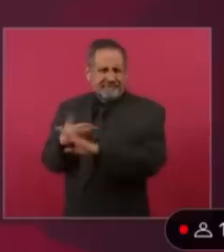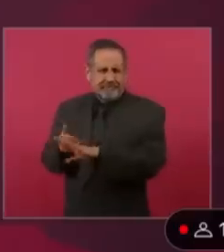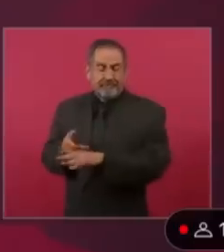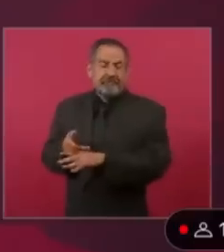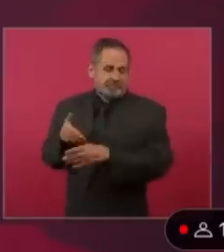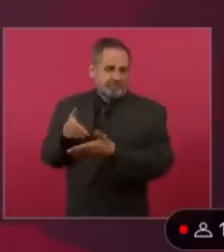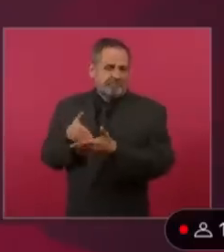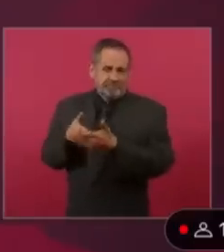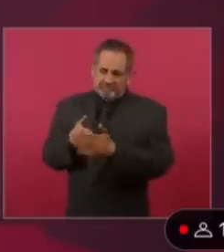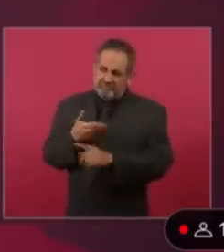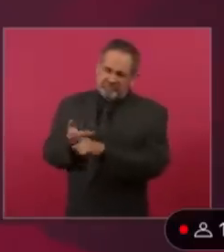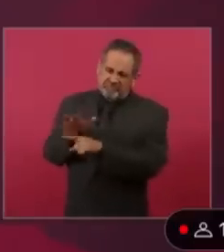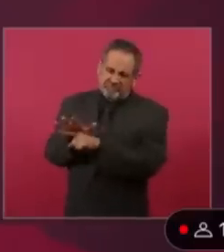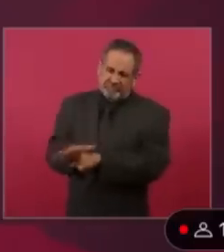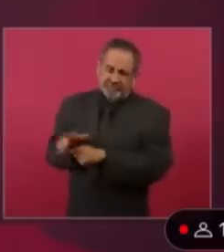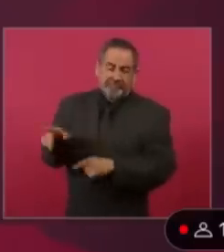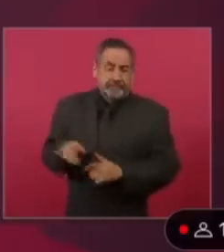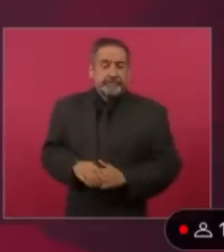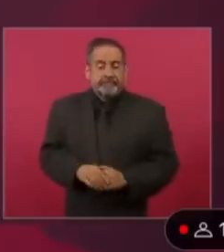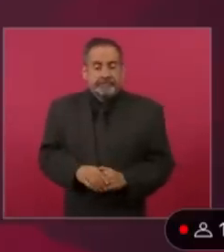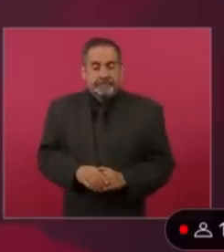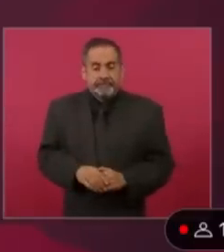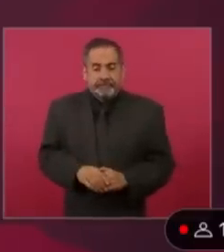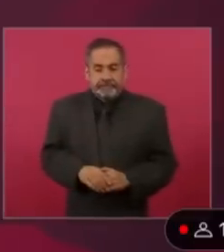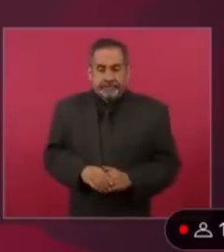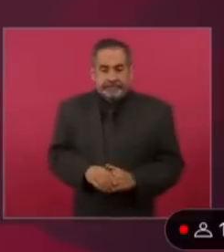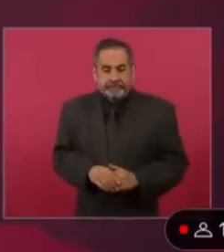lo empezaron a hostigar.